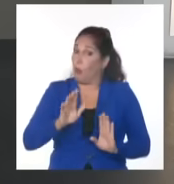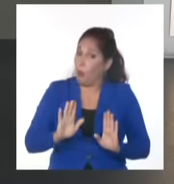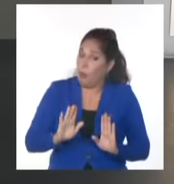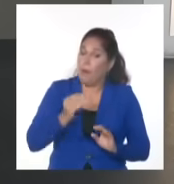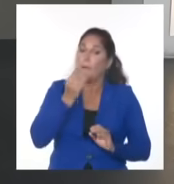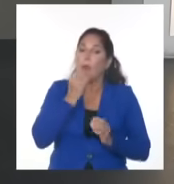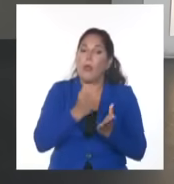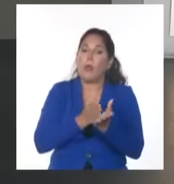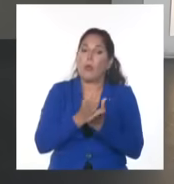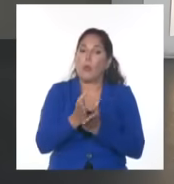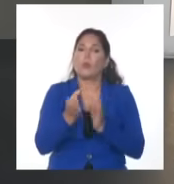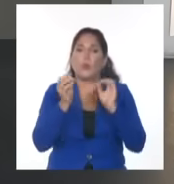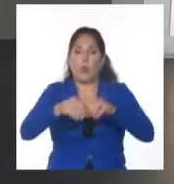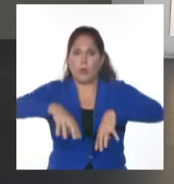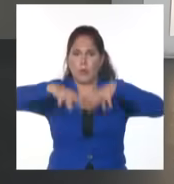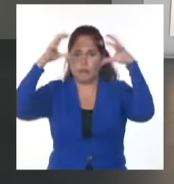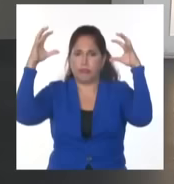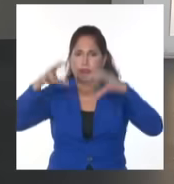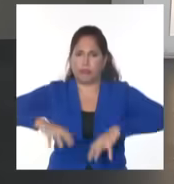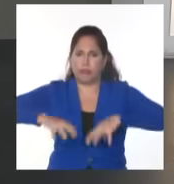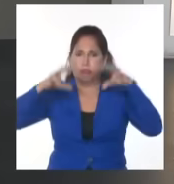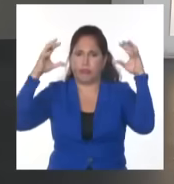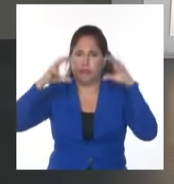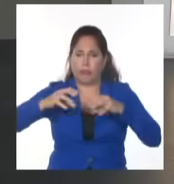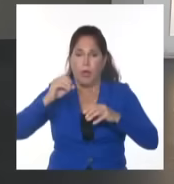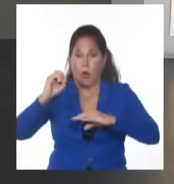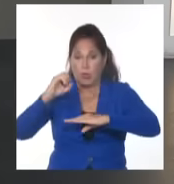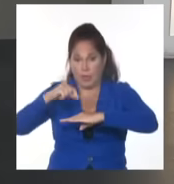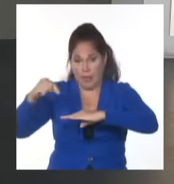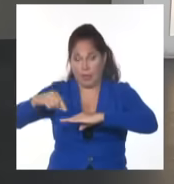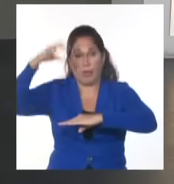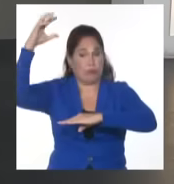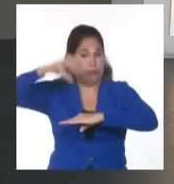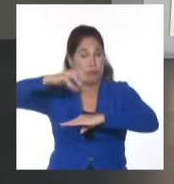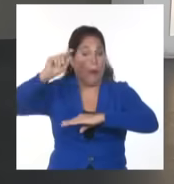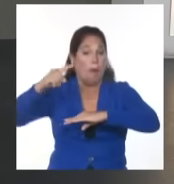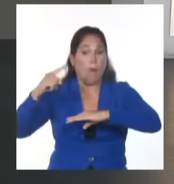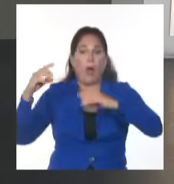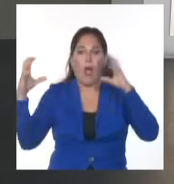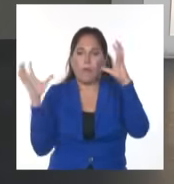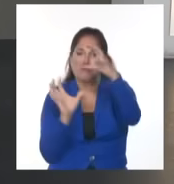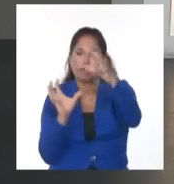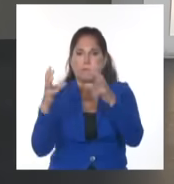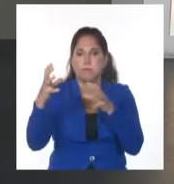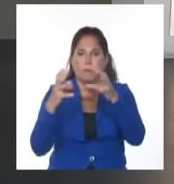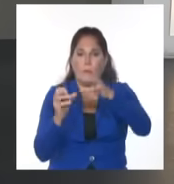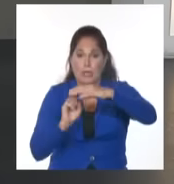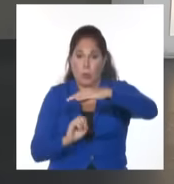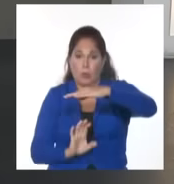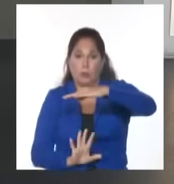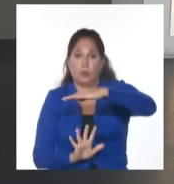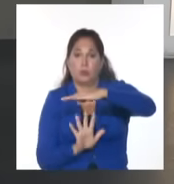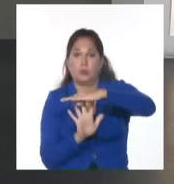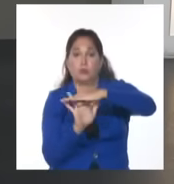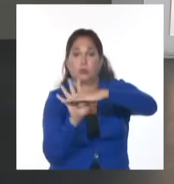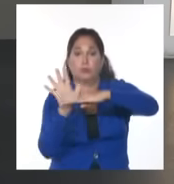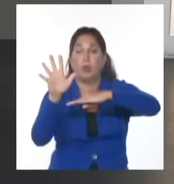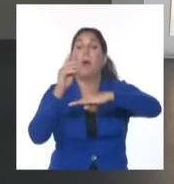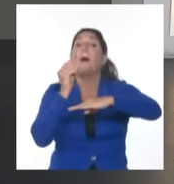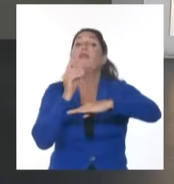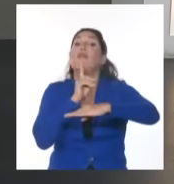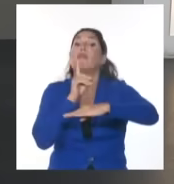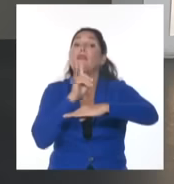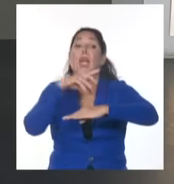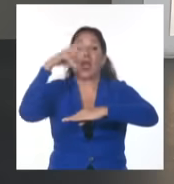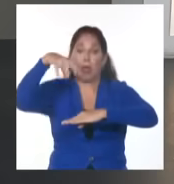seguir posiblemente la lluvia en el occidente, por esas bandas de alimentación que van a quedar hacia el sur. Y posiblemente hasta el viernes